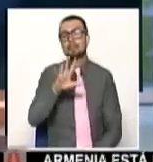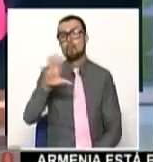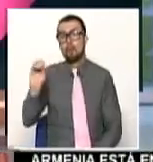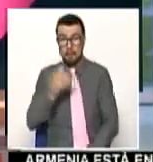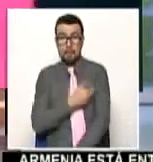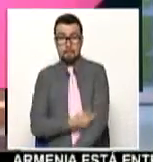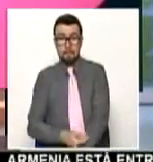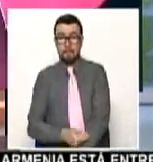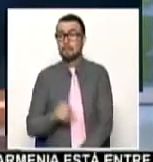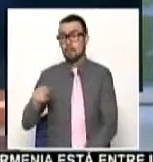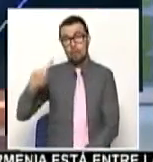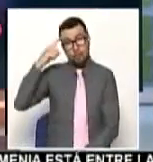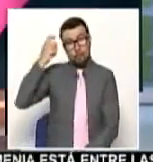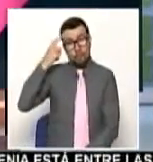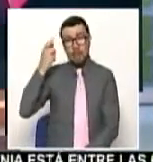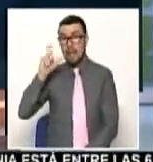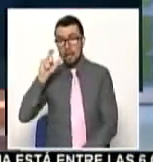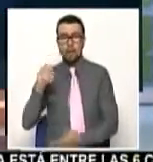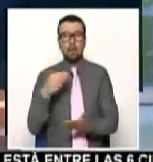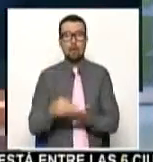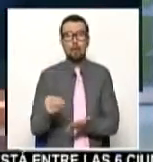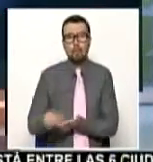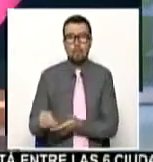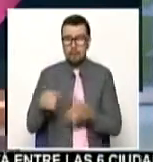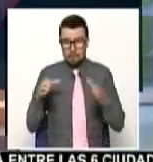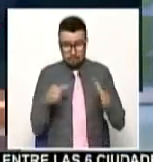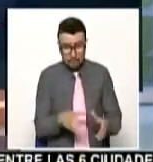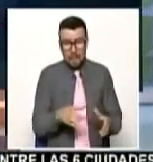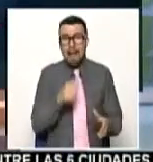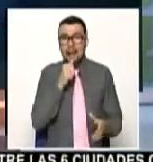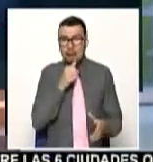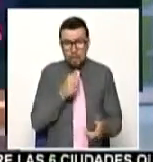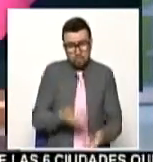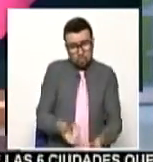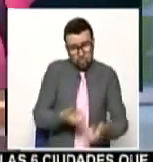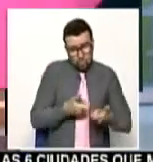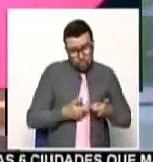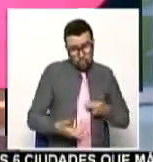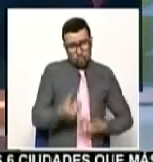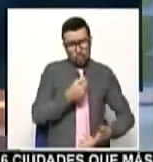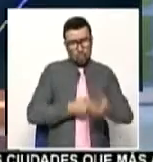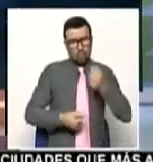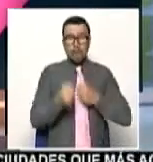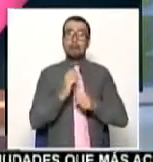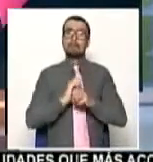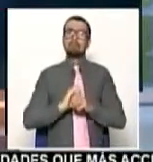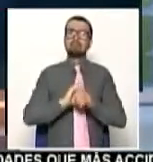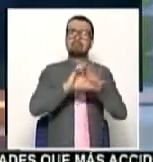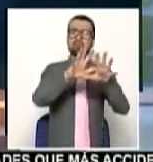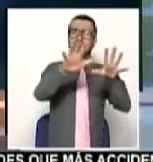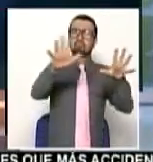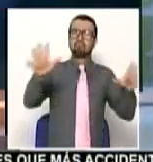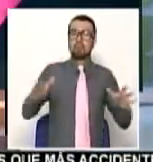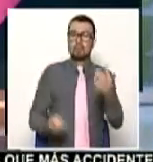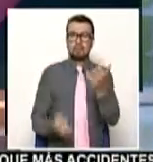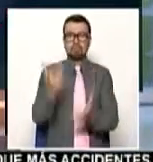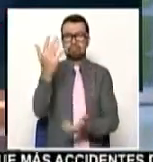la gobernación de Caldas compró motobombas para contrarrestar incendios y evitar desabastecimiento de agua en este